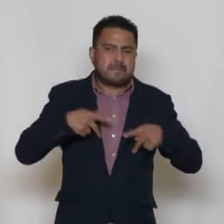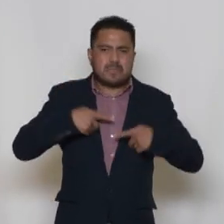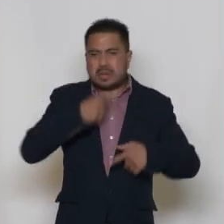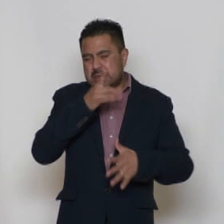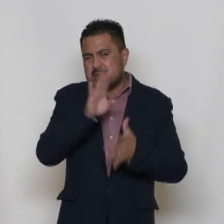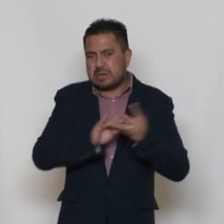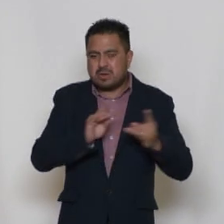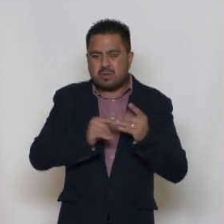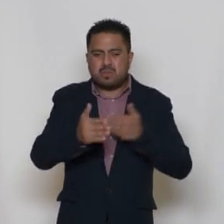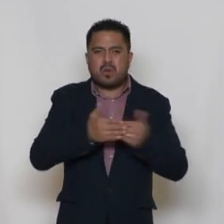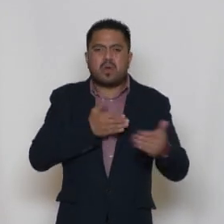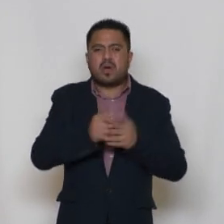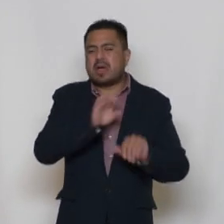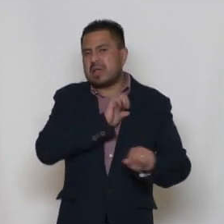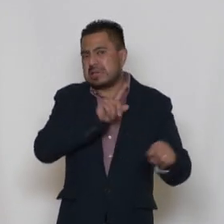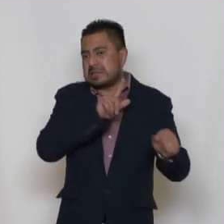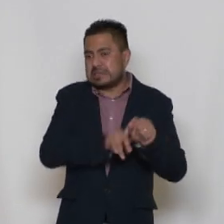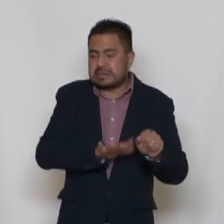decir, modelos